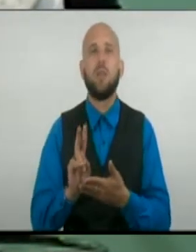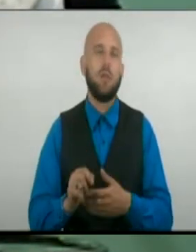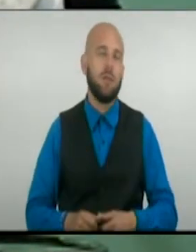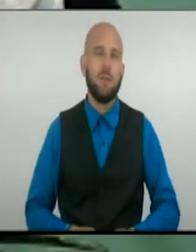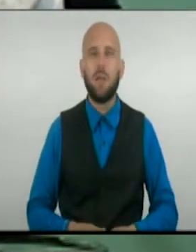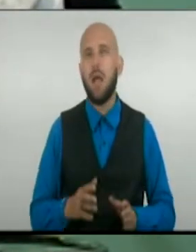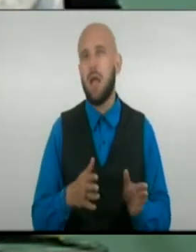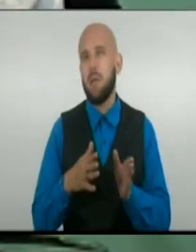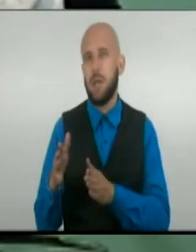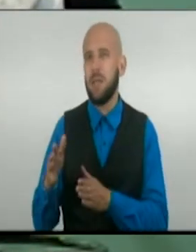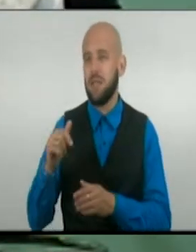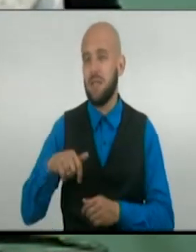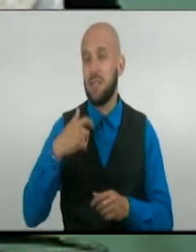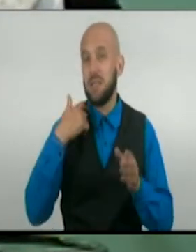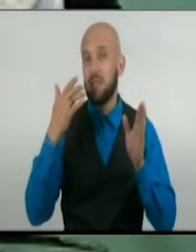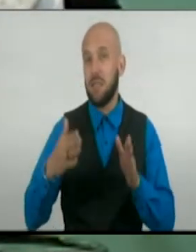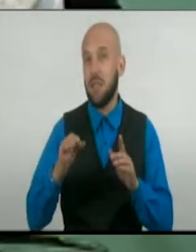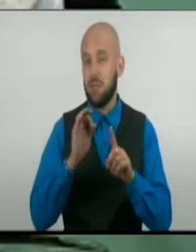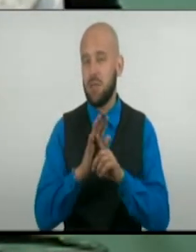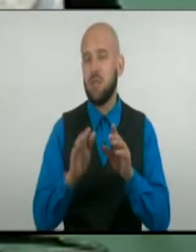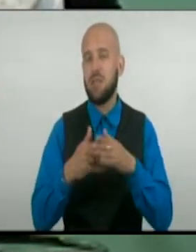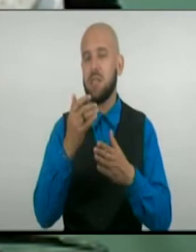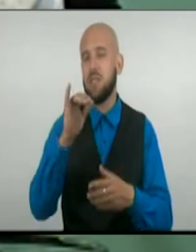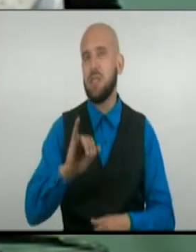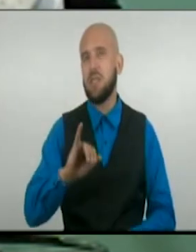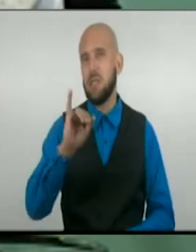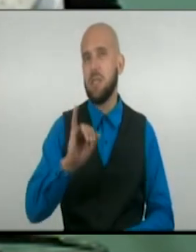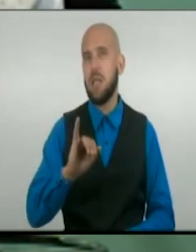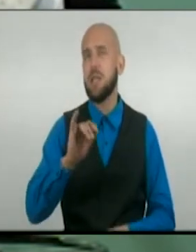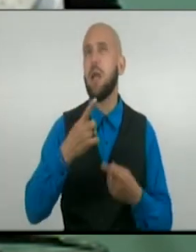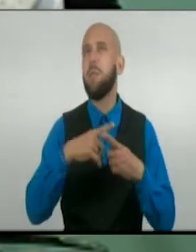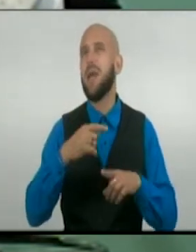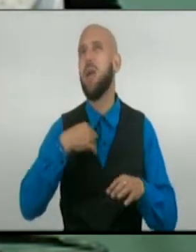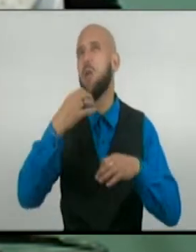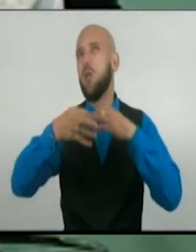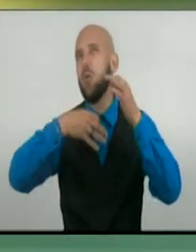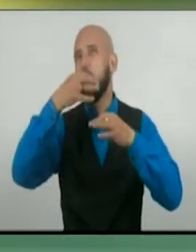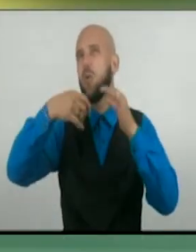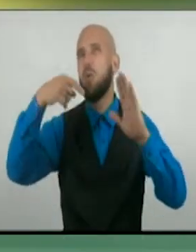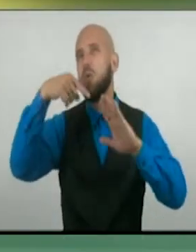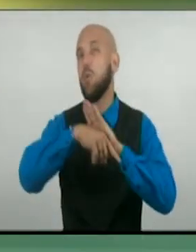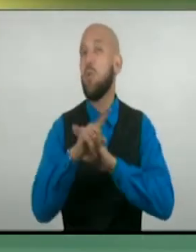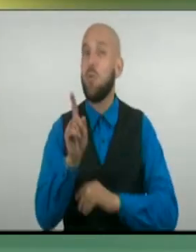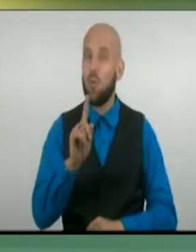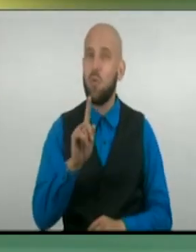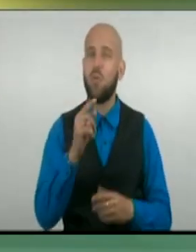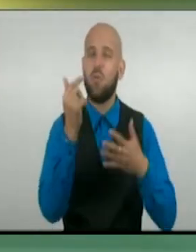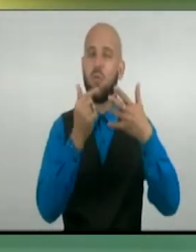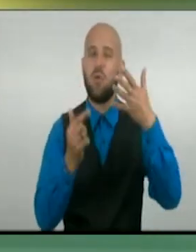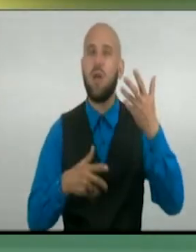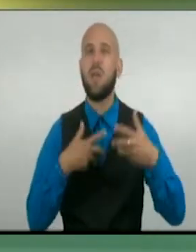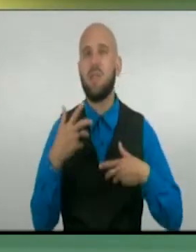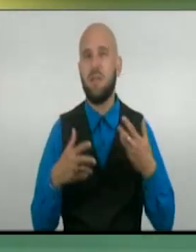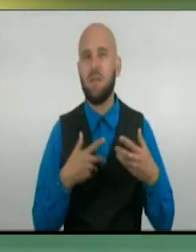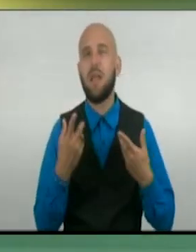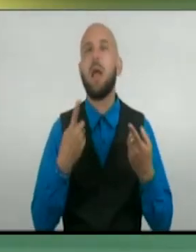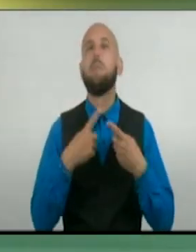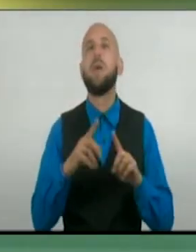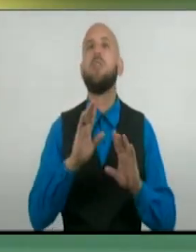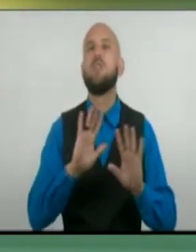celebra a partir del día 6 que no puedo dar las premisas porque ya se fueron seleccionadas las provincias